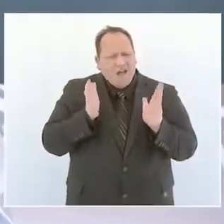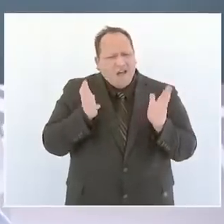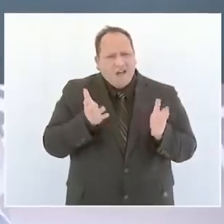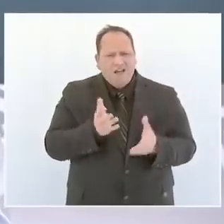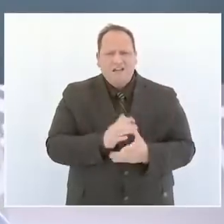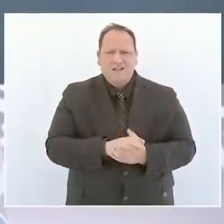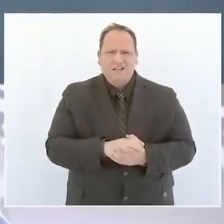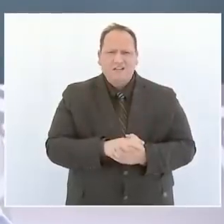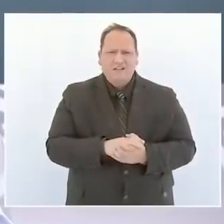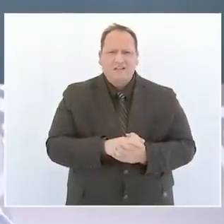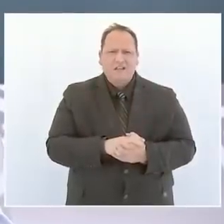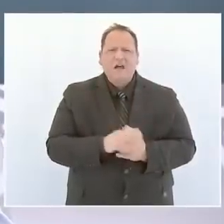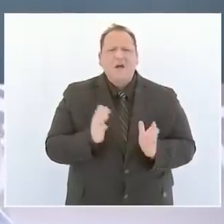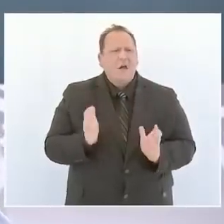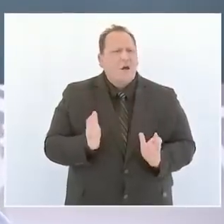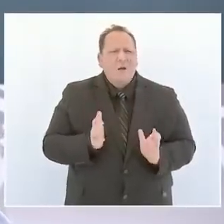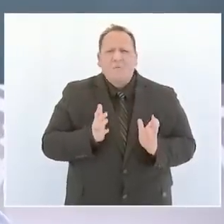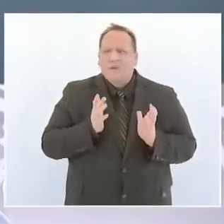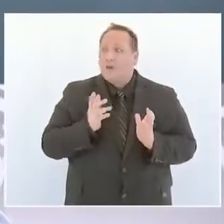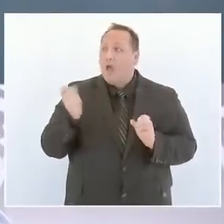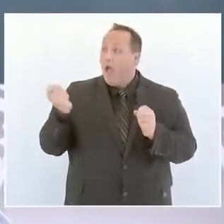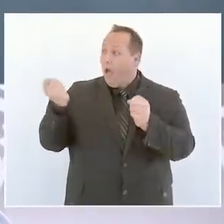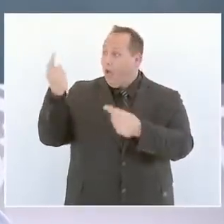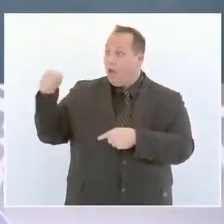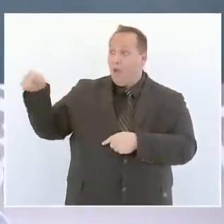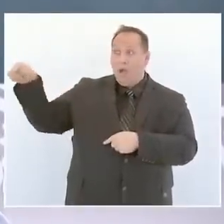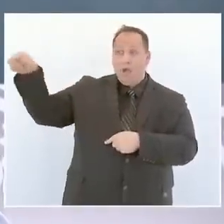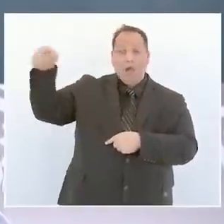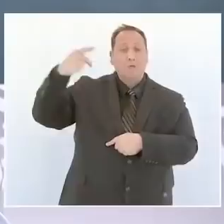el que haya quienes defienden